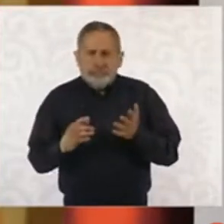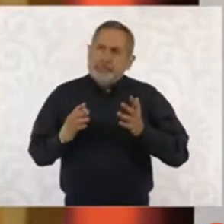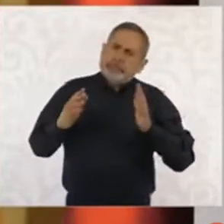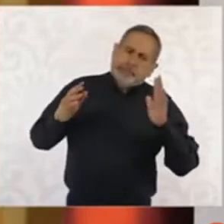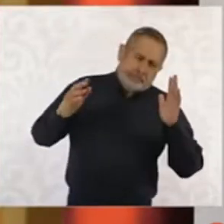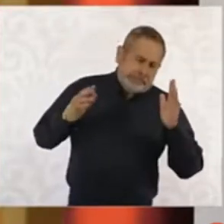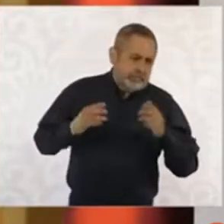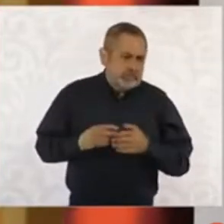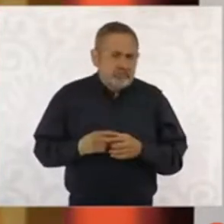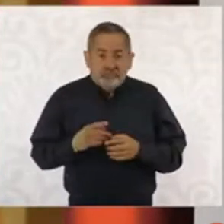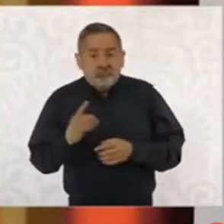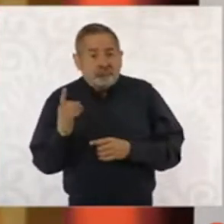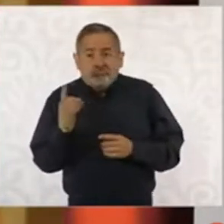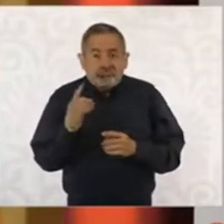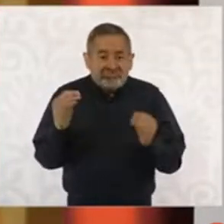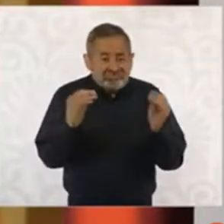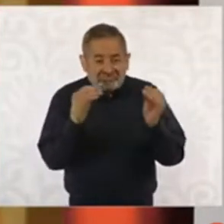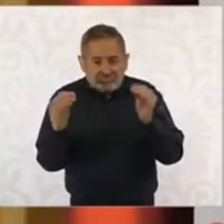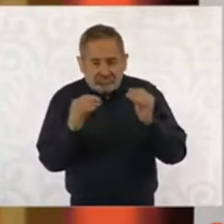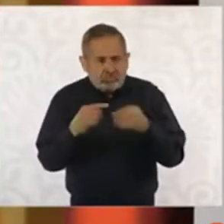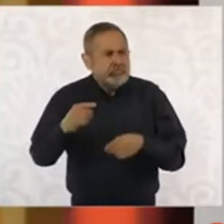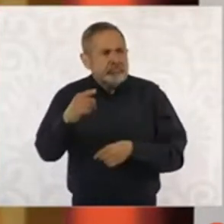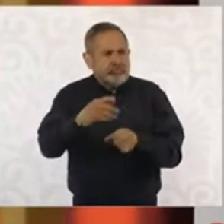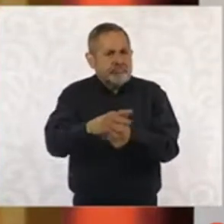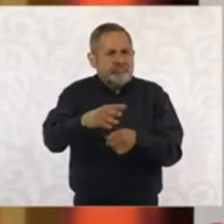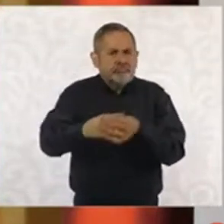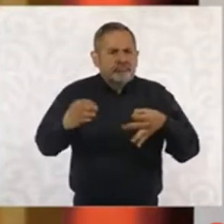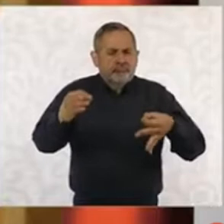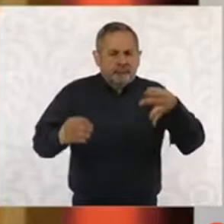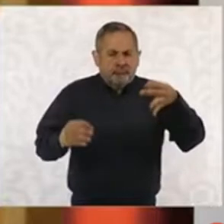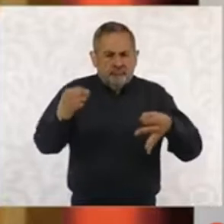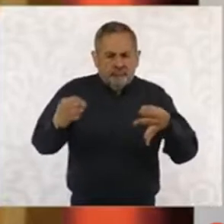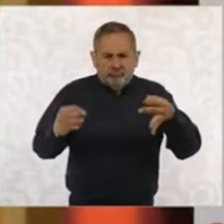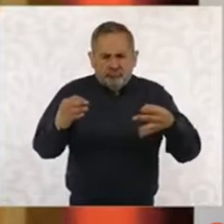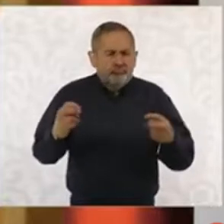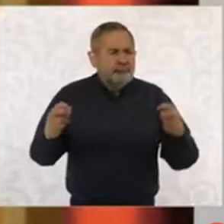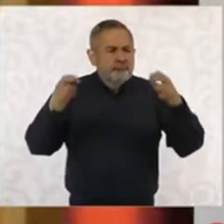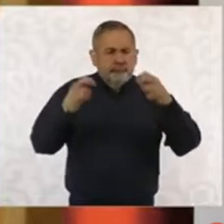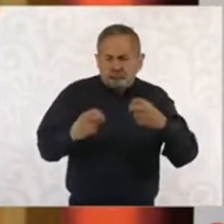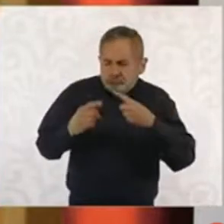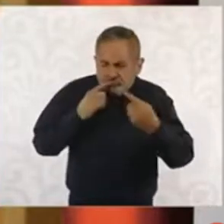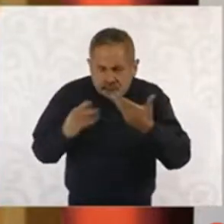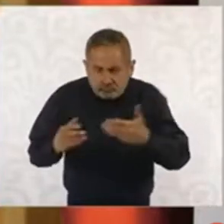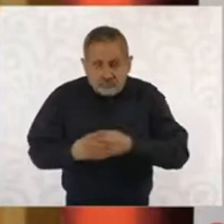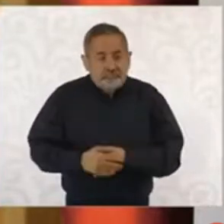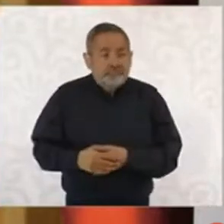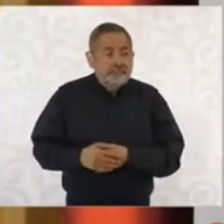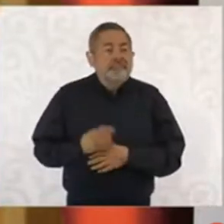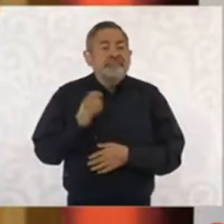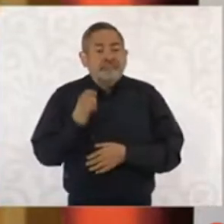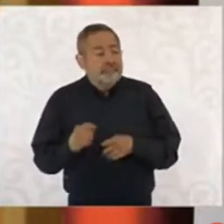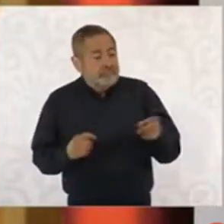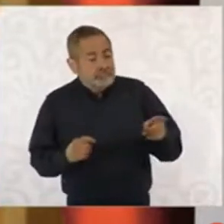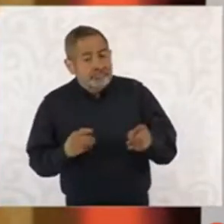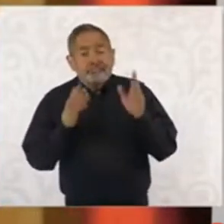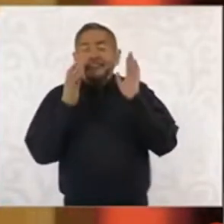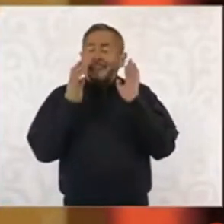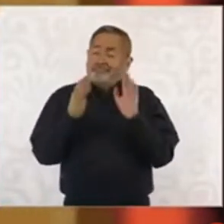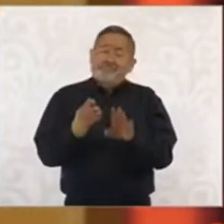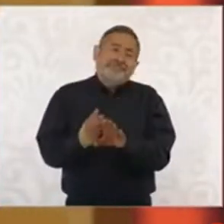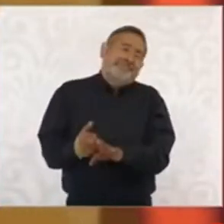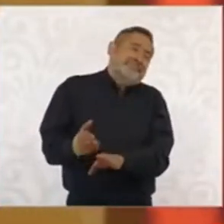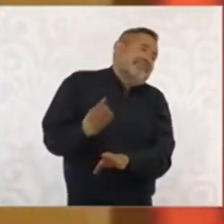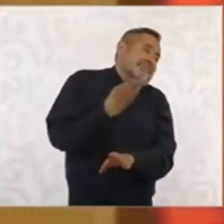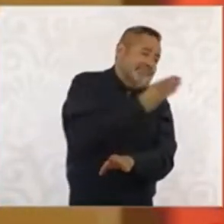alguna injusticia. El tema es que aquí ya pasó del viejo